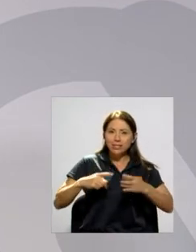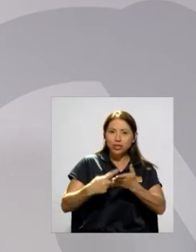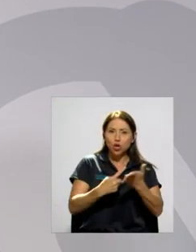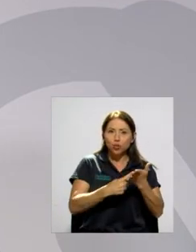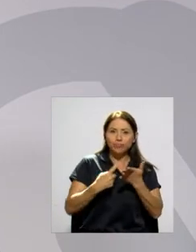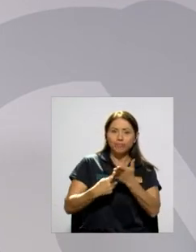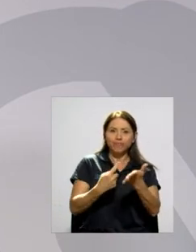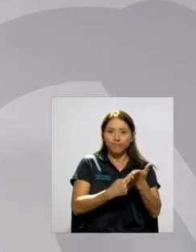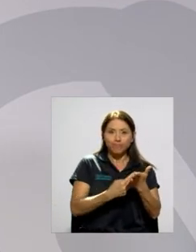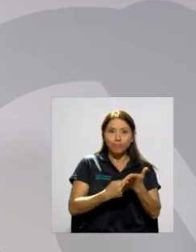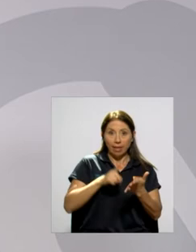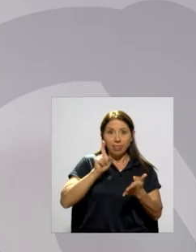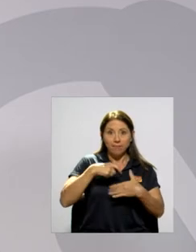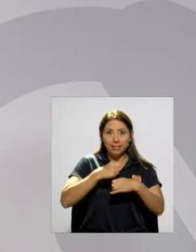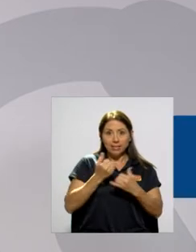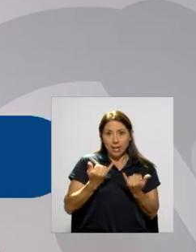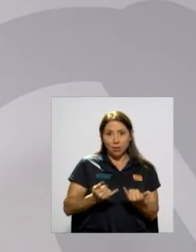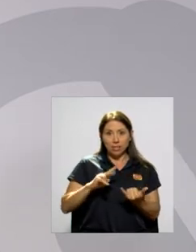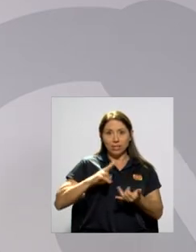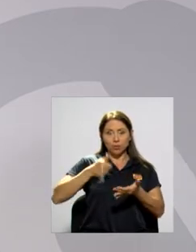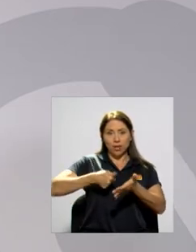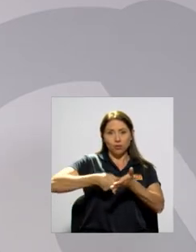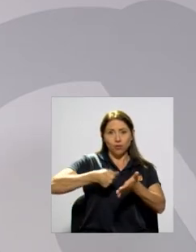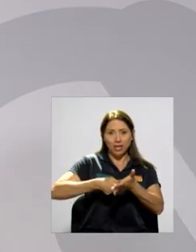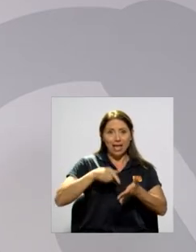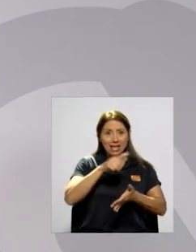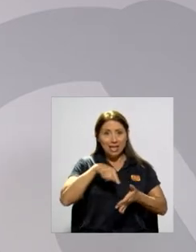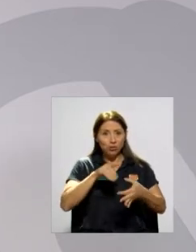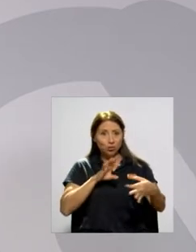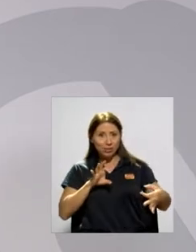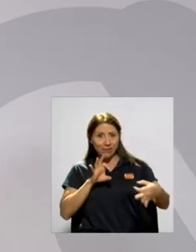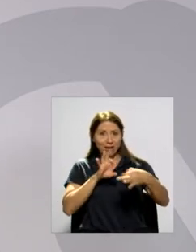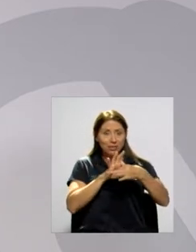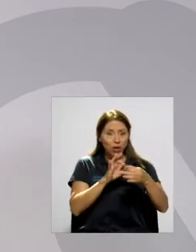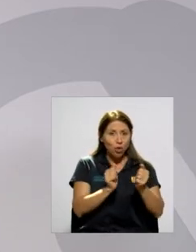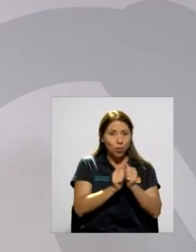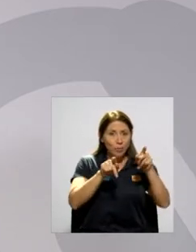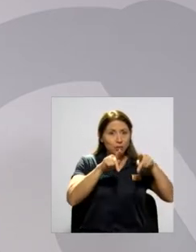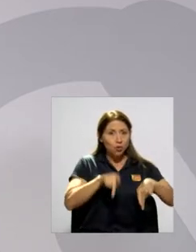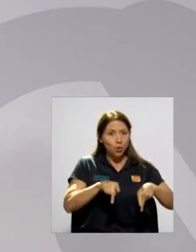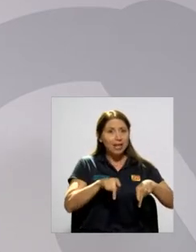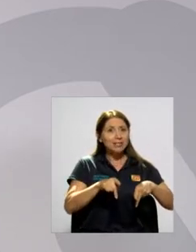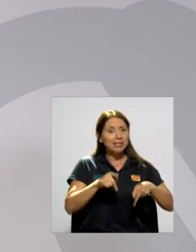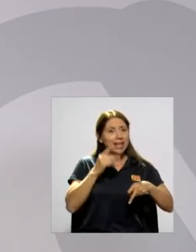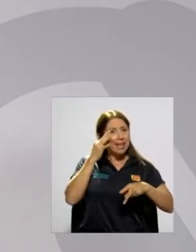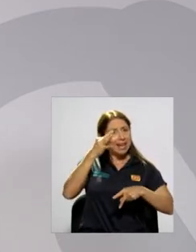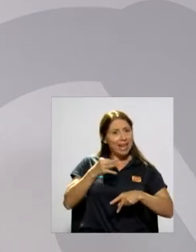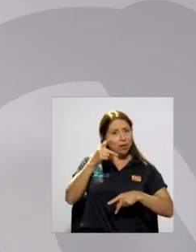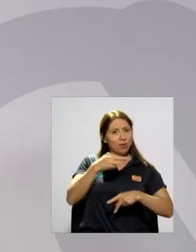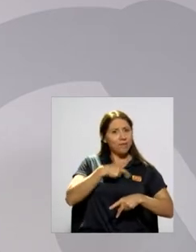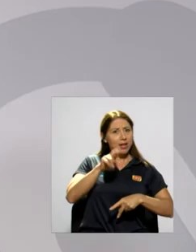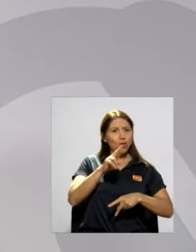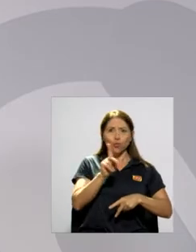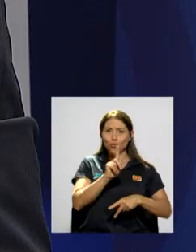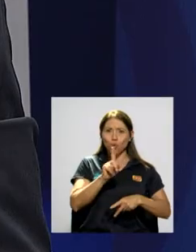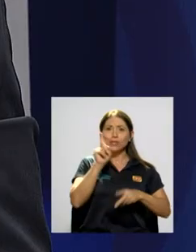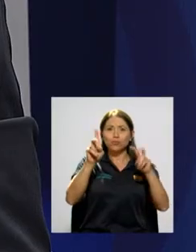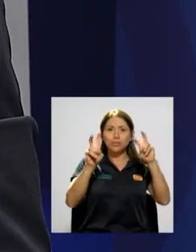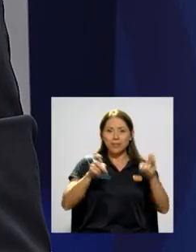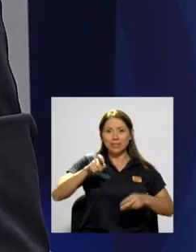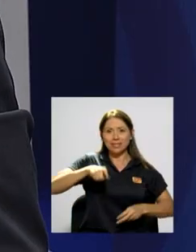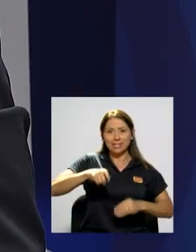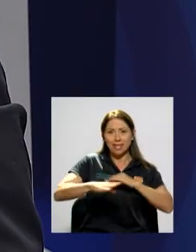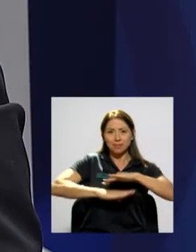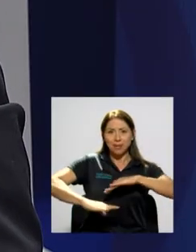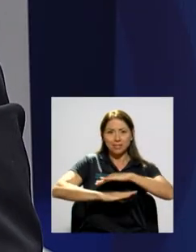relacionado con que profeso una religión, nada más. Es un asunto de necesidades básicas casi. Sí, es que reducirlo